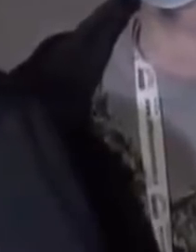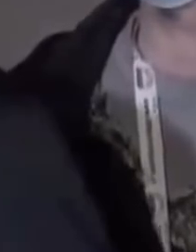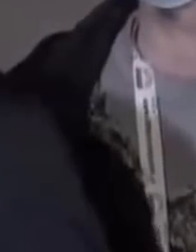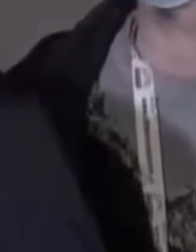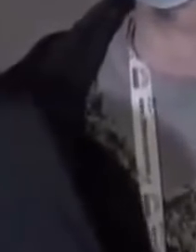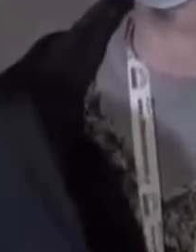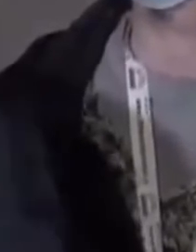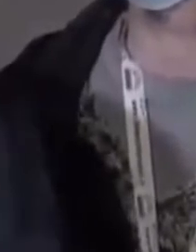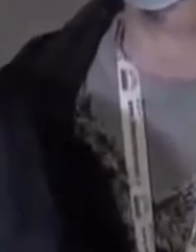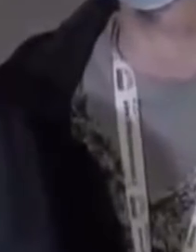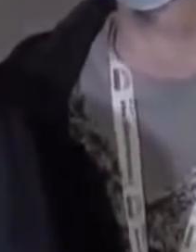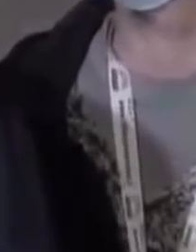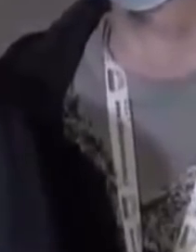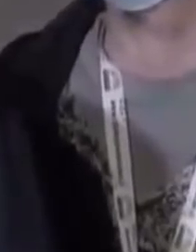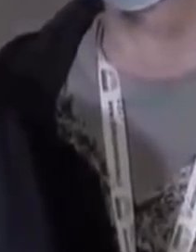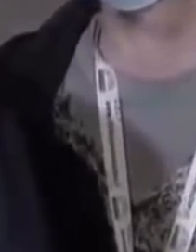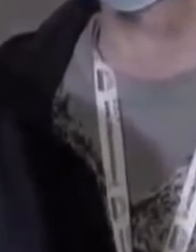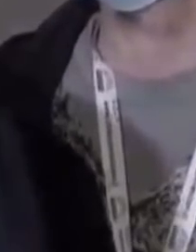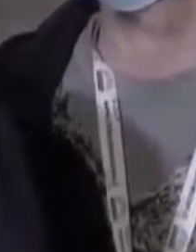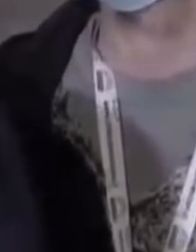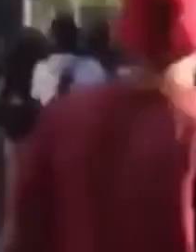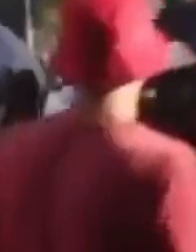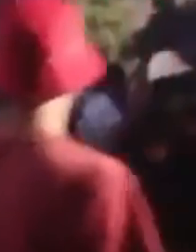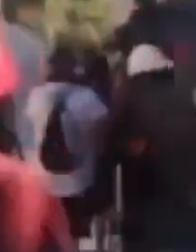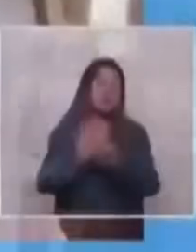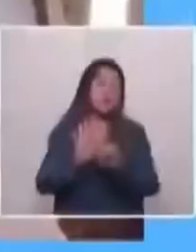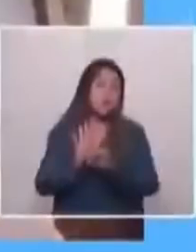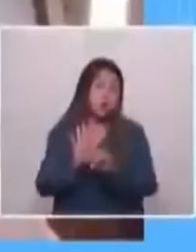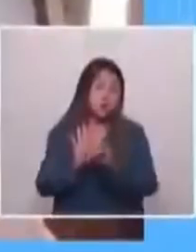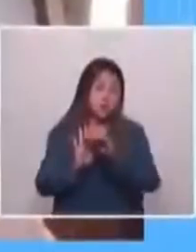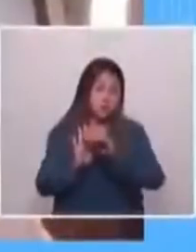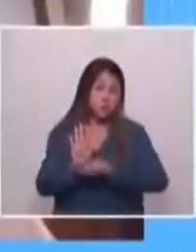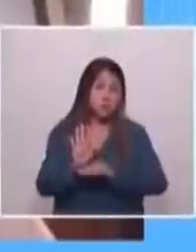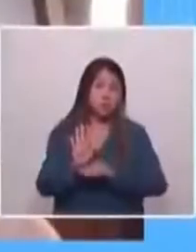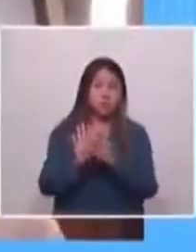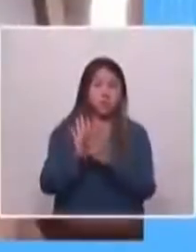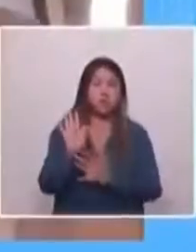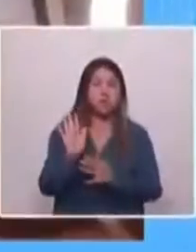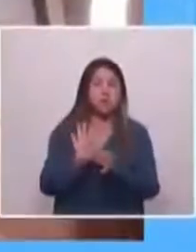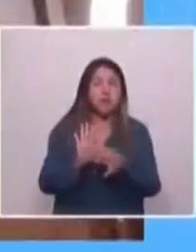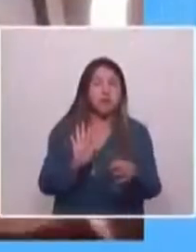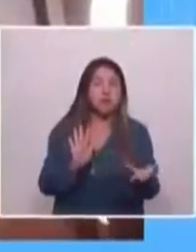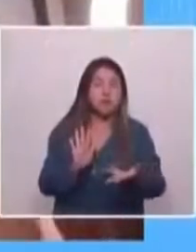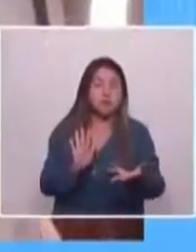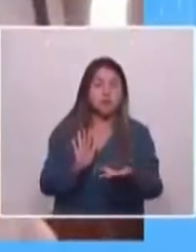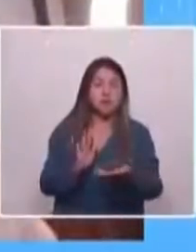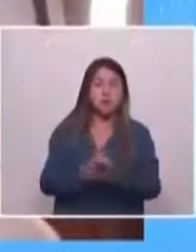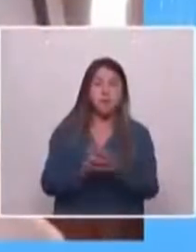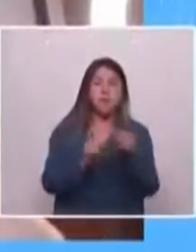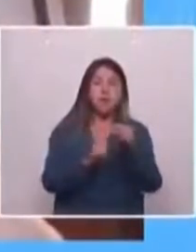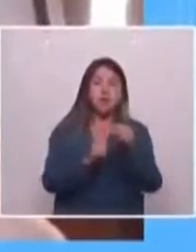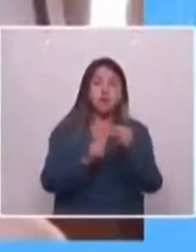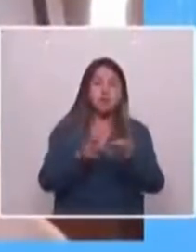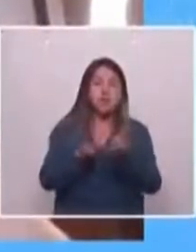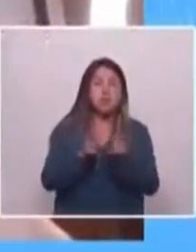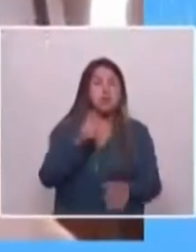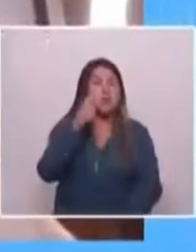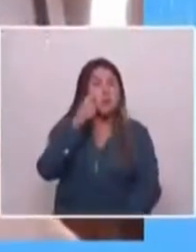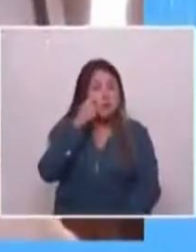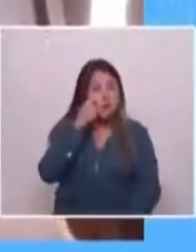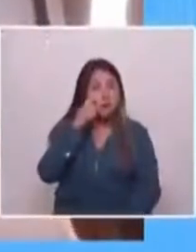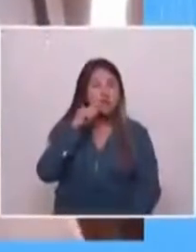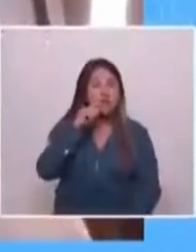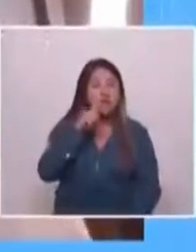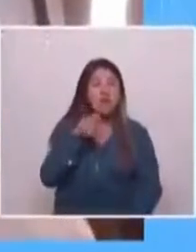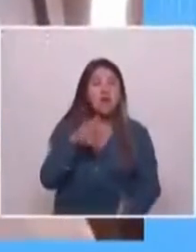Convención Constitucional, el reglamento de participación ciudadana y de participación indígena. Nos vamos a detener en este último porque el día de